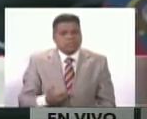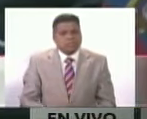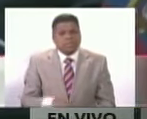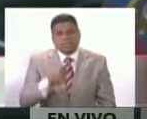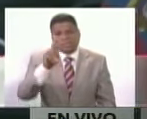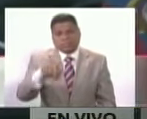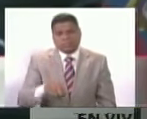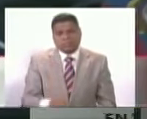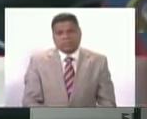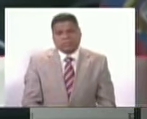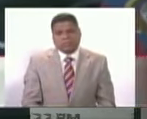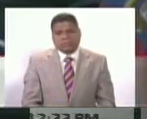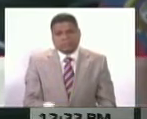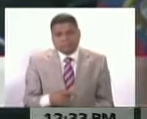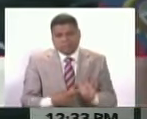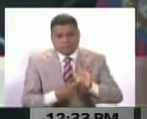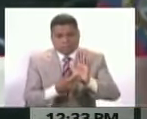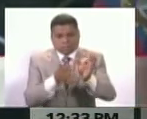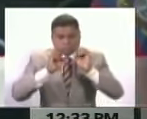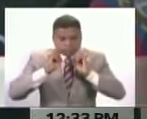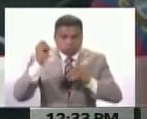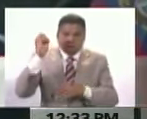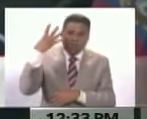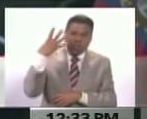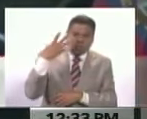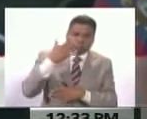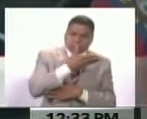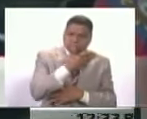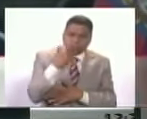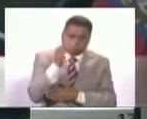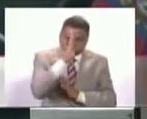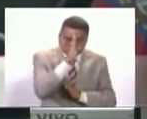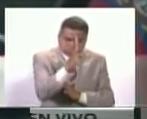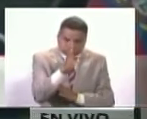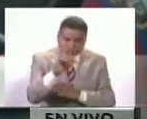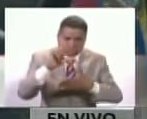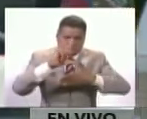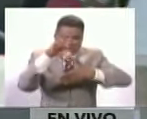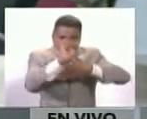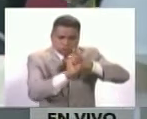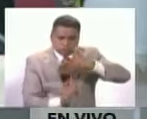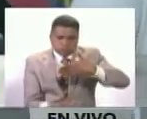para dar luz a un nuevo orden mundial del sur. Muchísimas gracias.